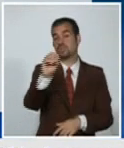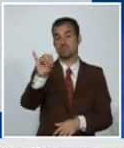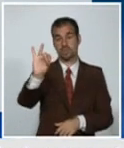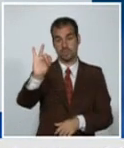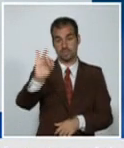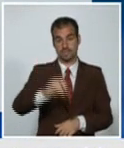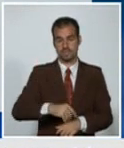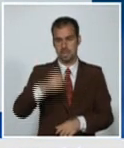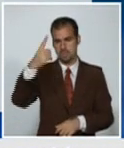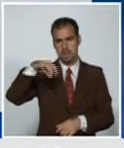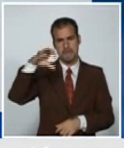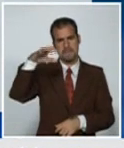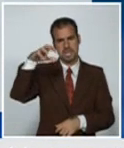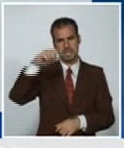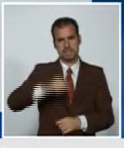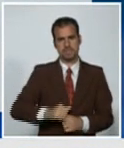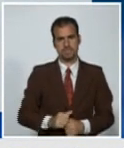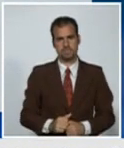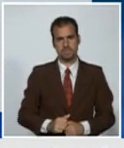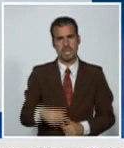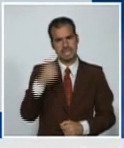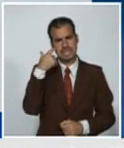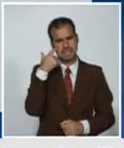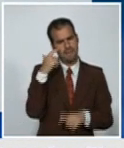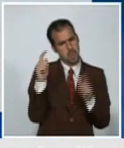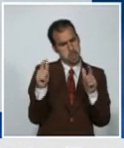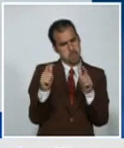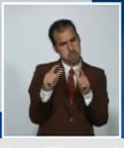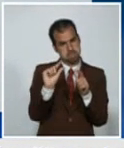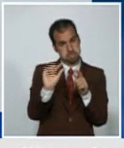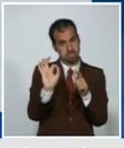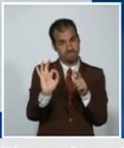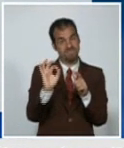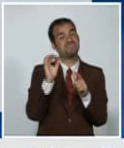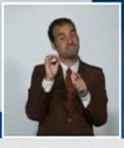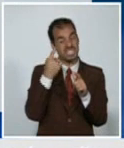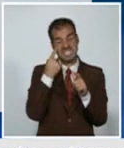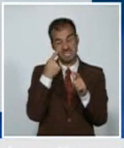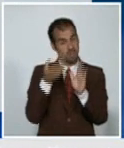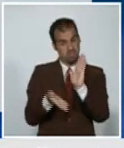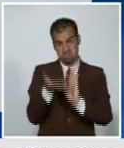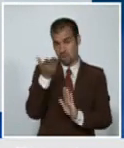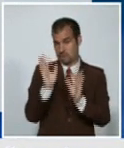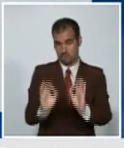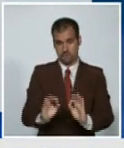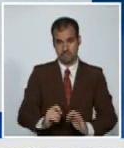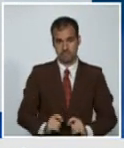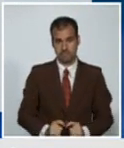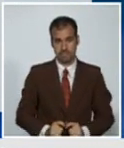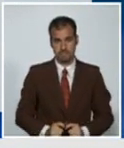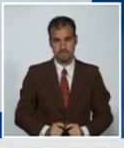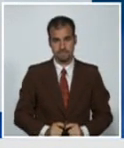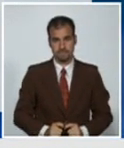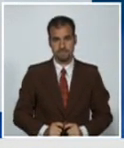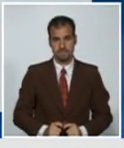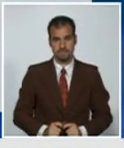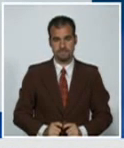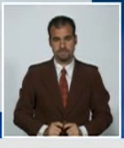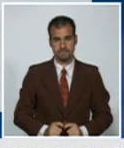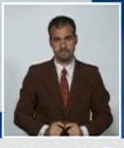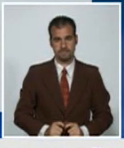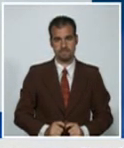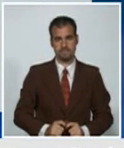Pinar, aunque cifras inferiores, pero de todas formas un tanto elevado,